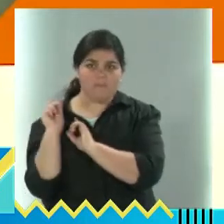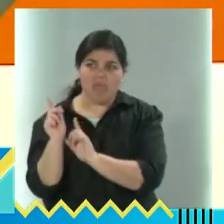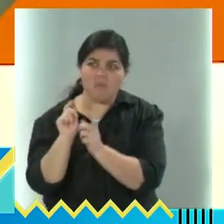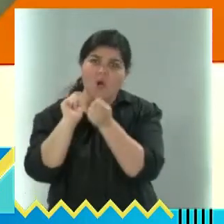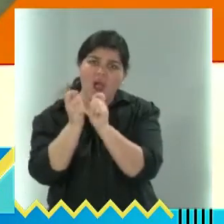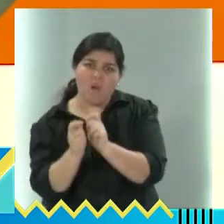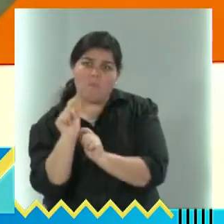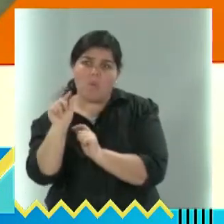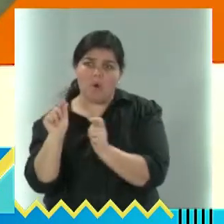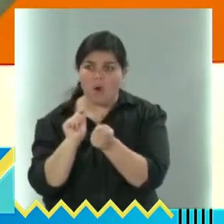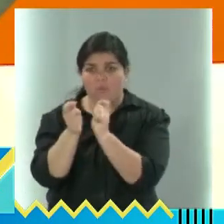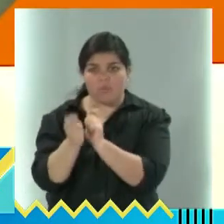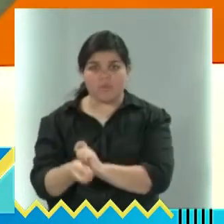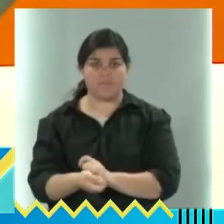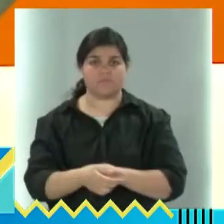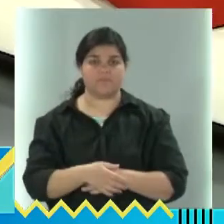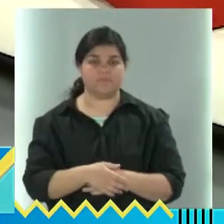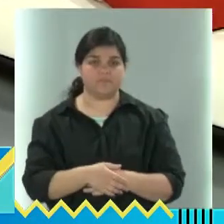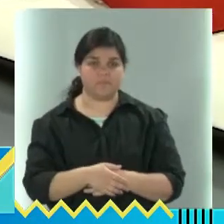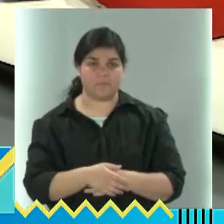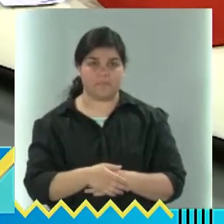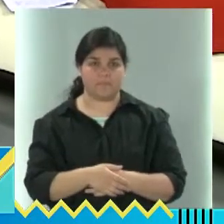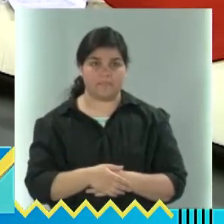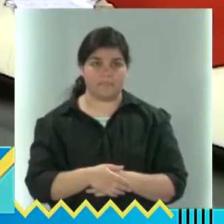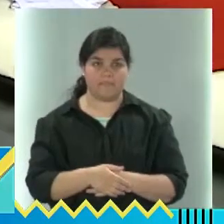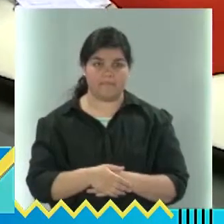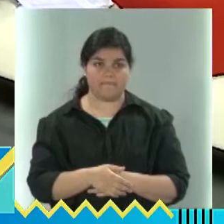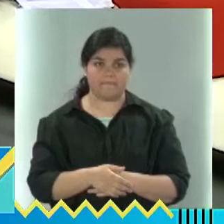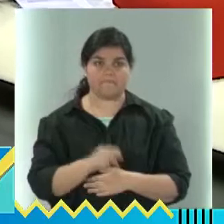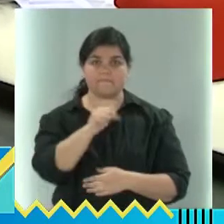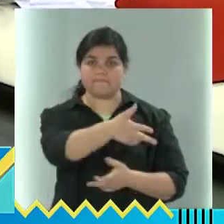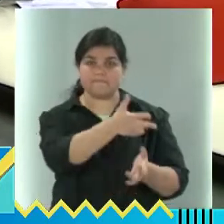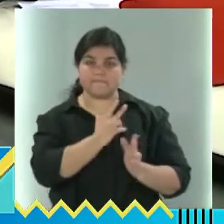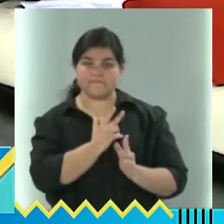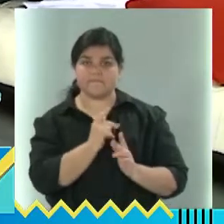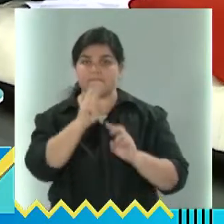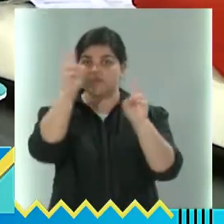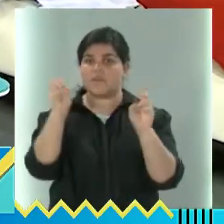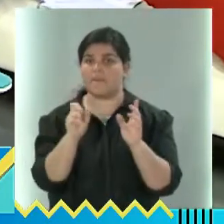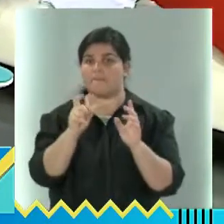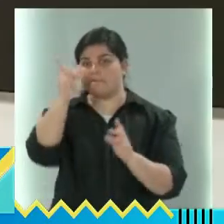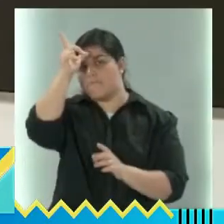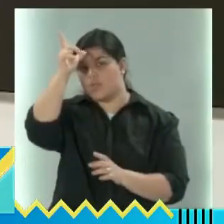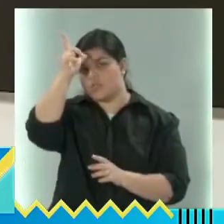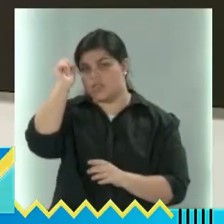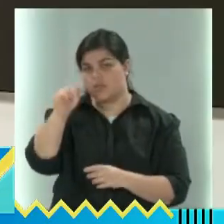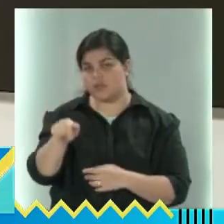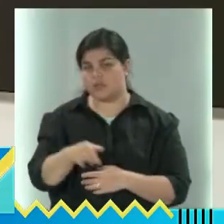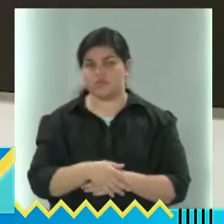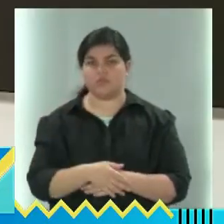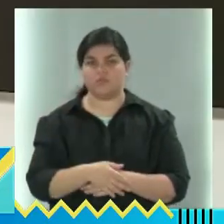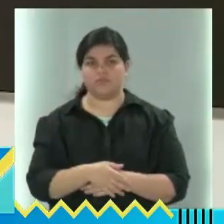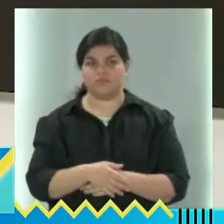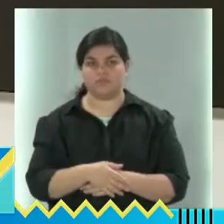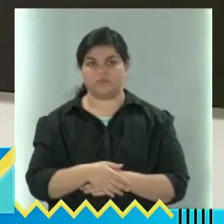va a costar encauzarnos. Bien, y con respecto a lo que decía Samuel en términos de la policía, sí, teniendo que